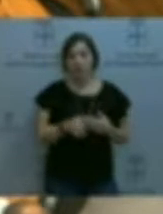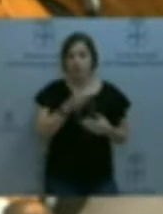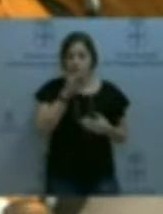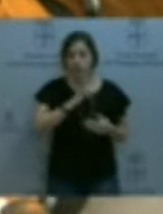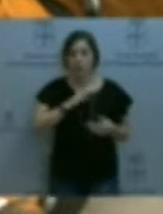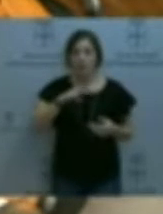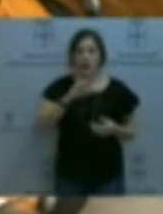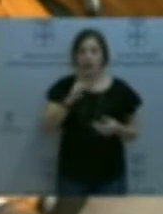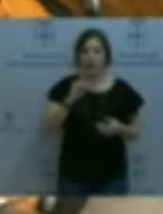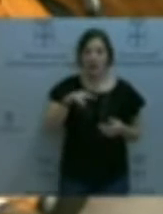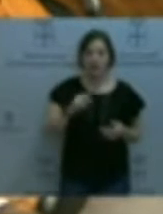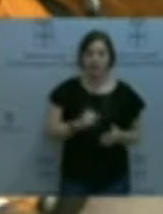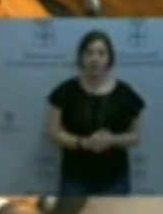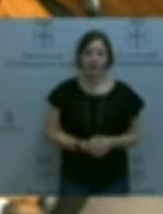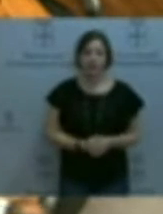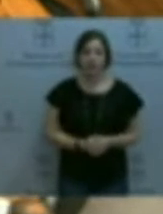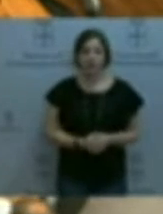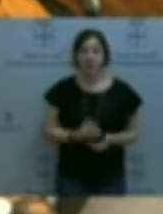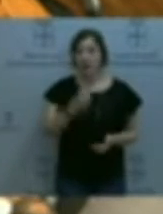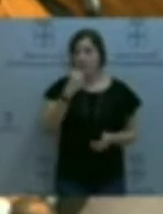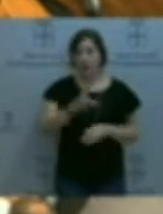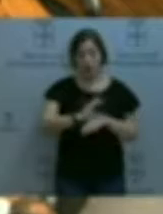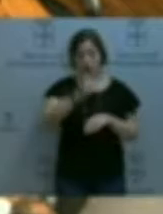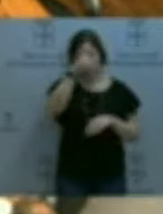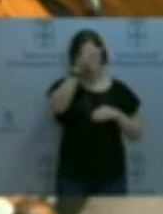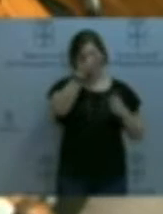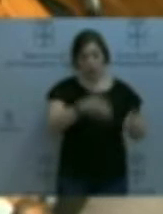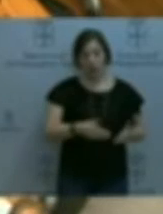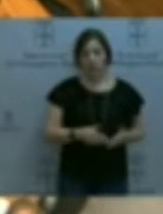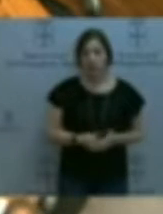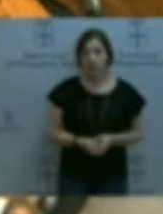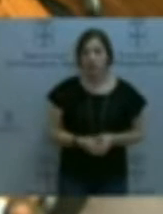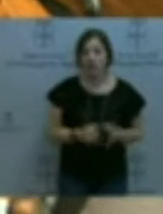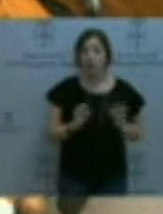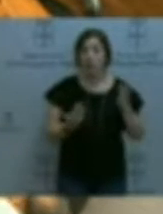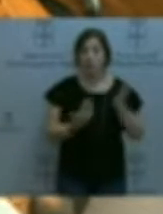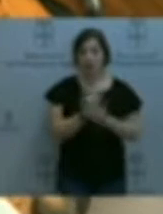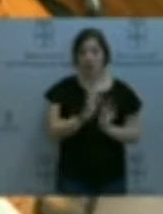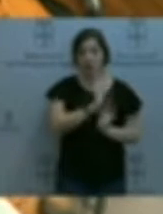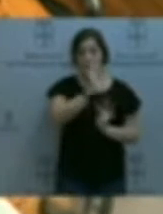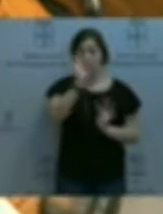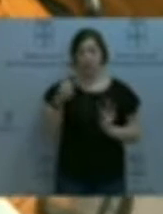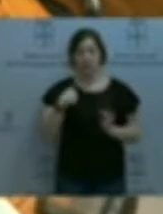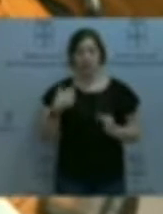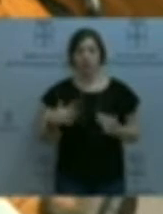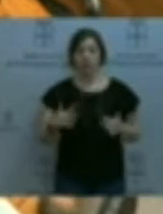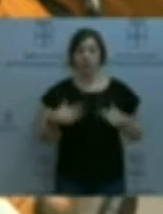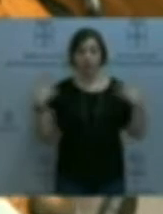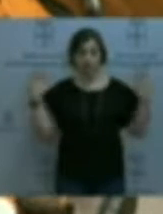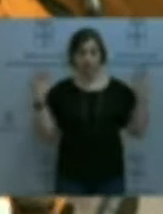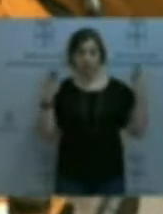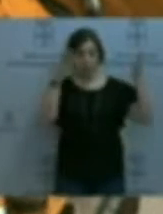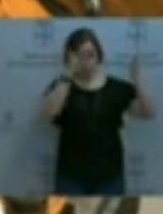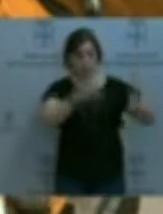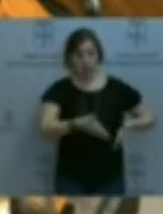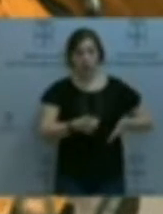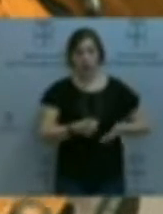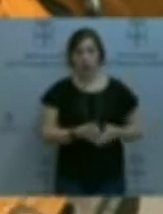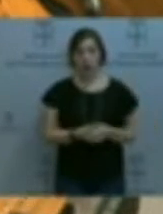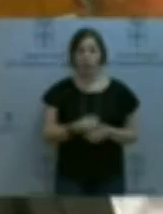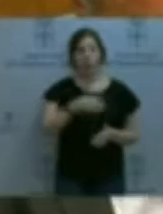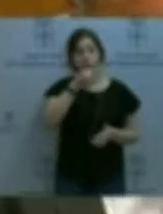Bien, consejero. A lo largo de la mañana me sorprende que haya usted dedicado su intervención previa a la interpelación